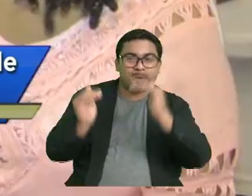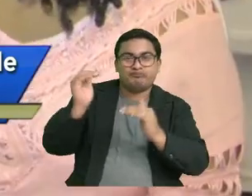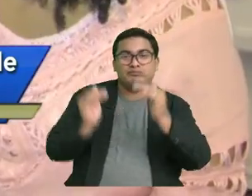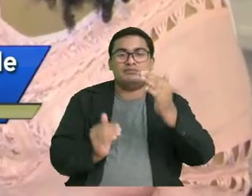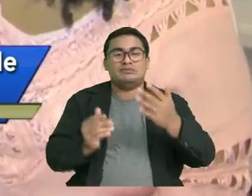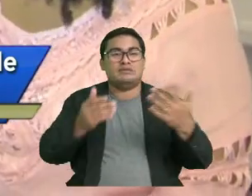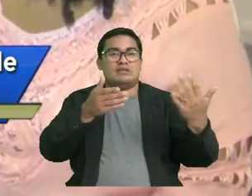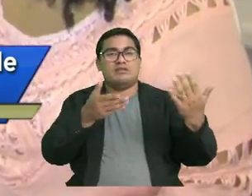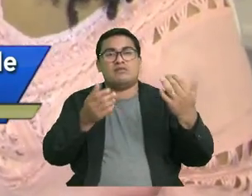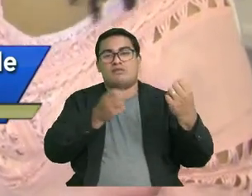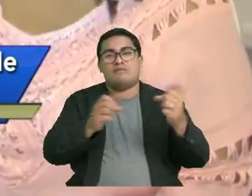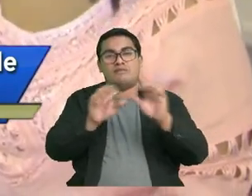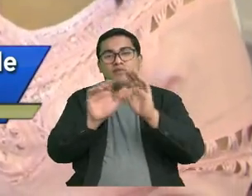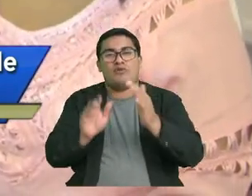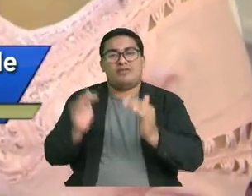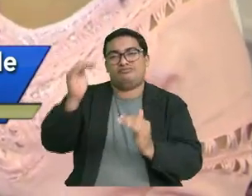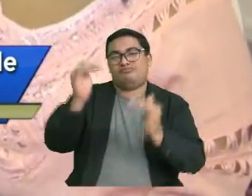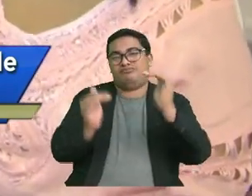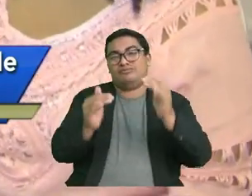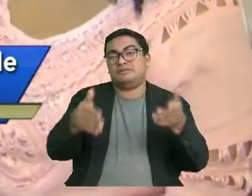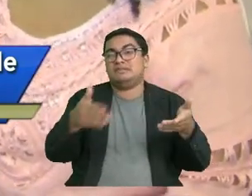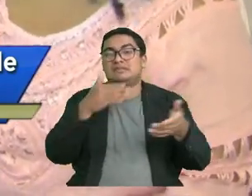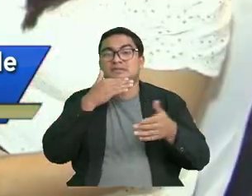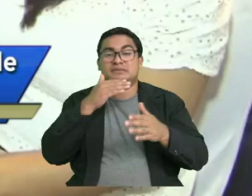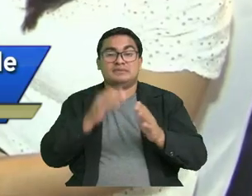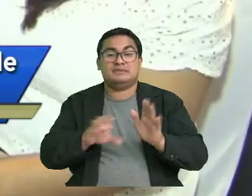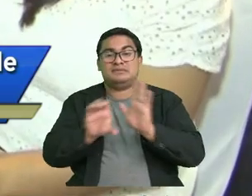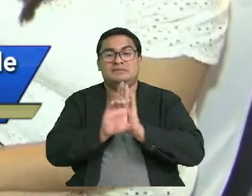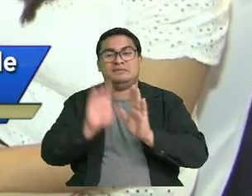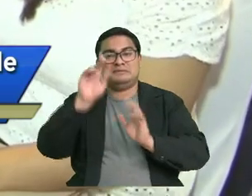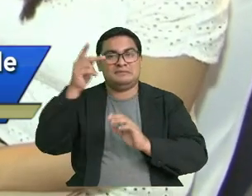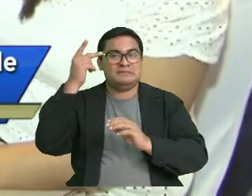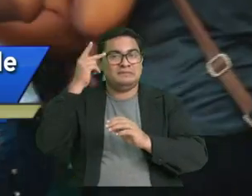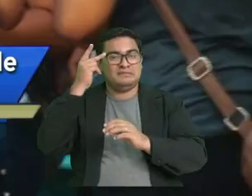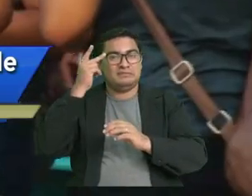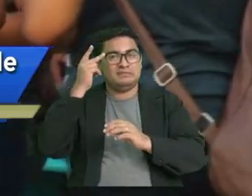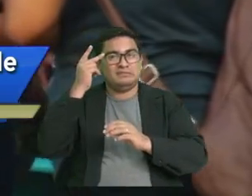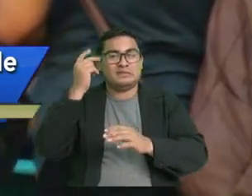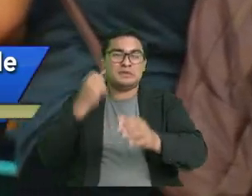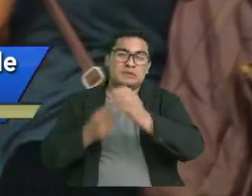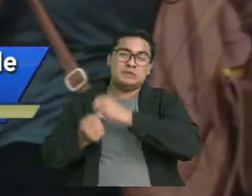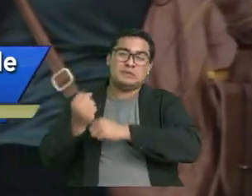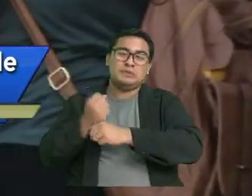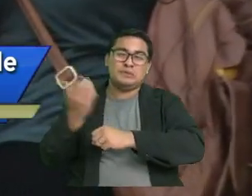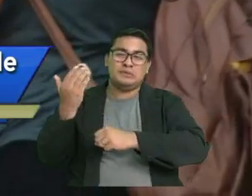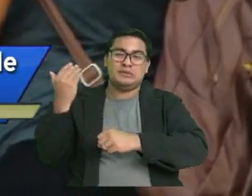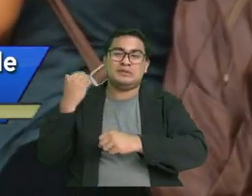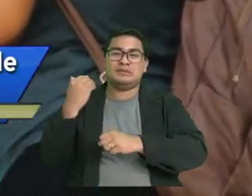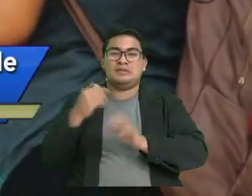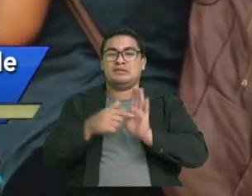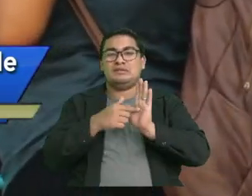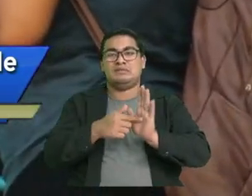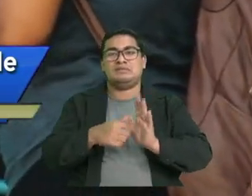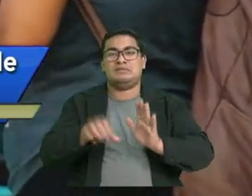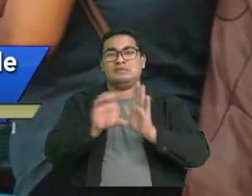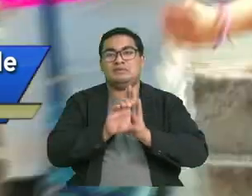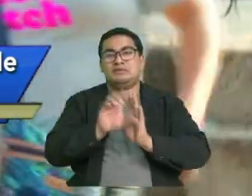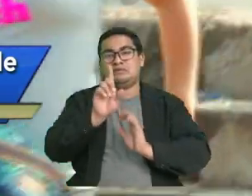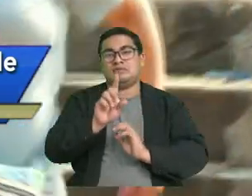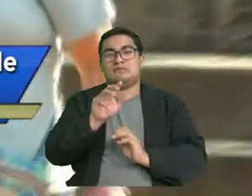las parejas. Okay, claro. Luego la Constitución, de acuerdo a la época, ¿verdad?, podemos decir la Constitución